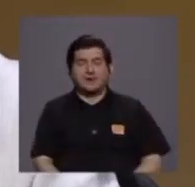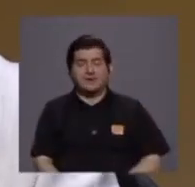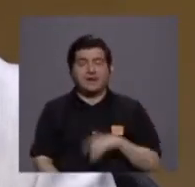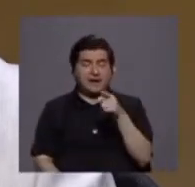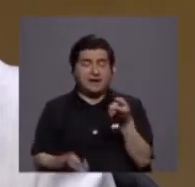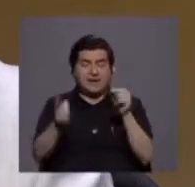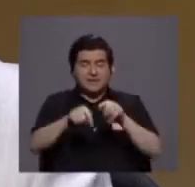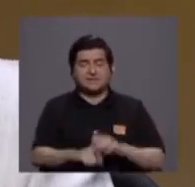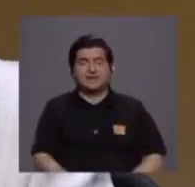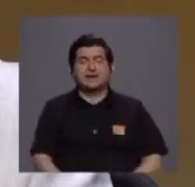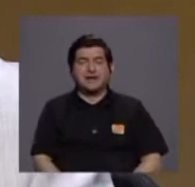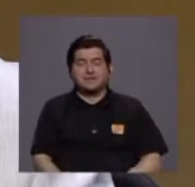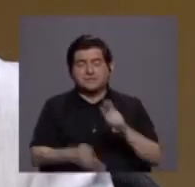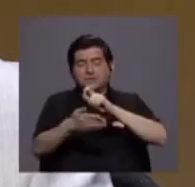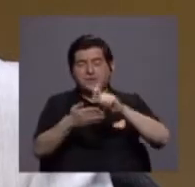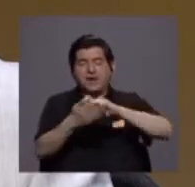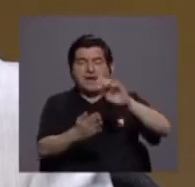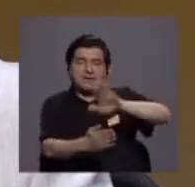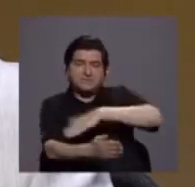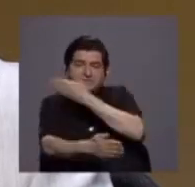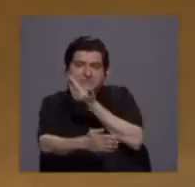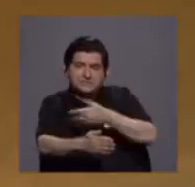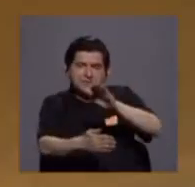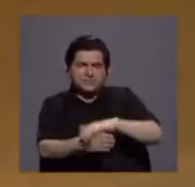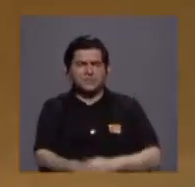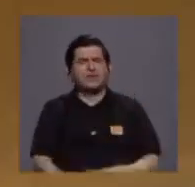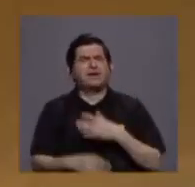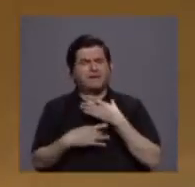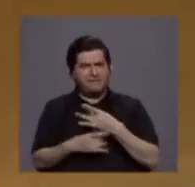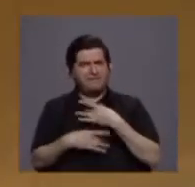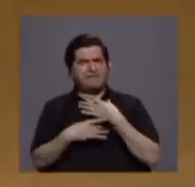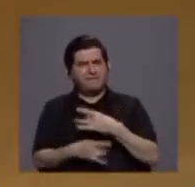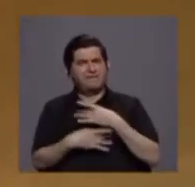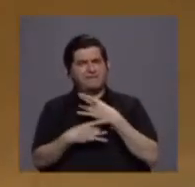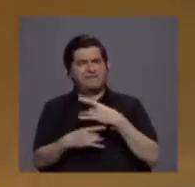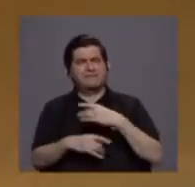notación musical. Qué interesante.